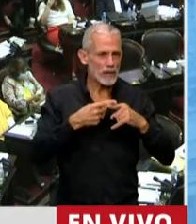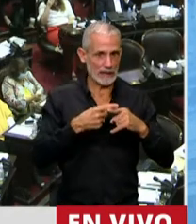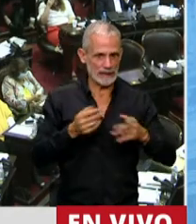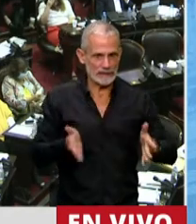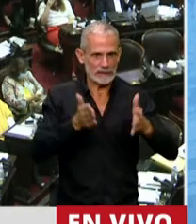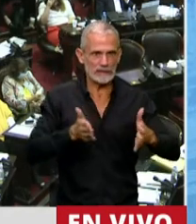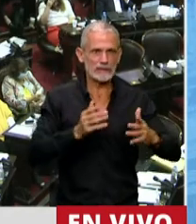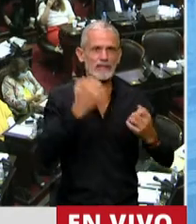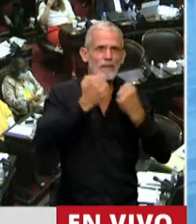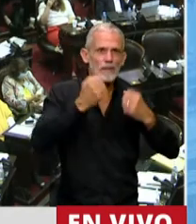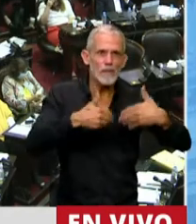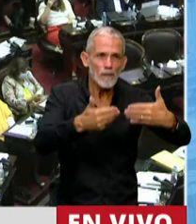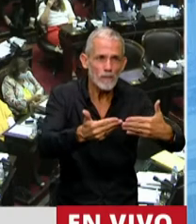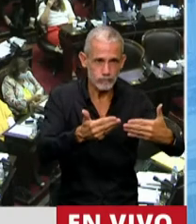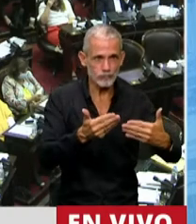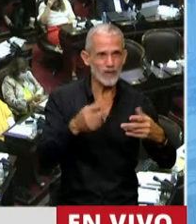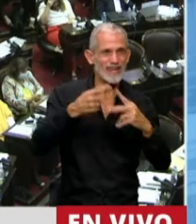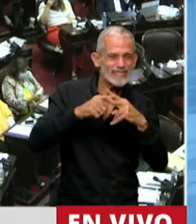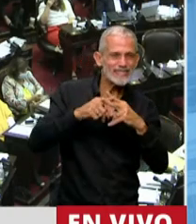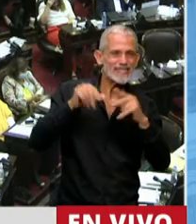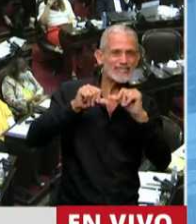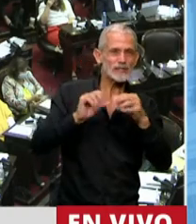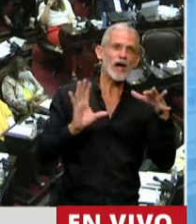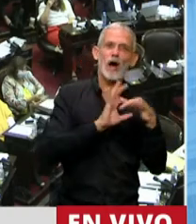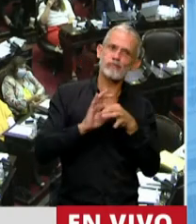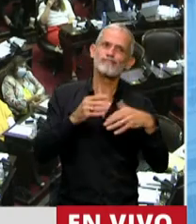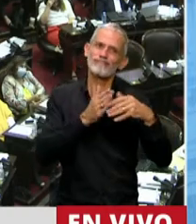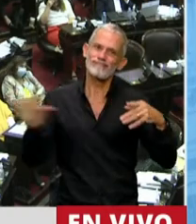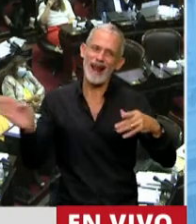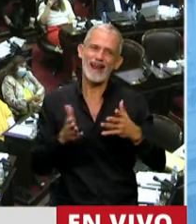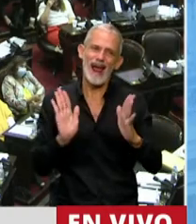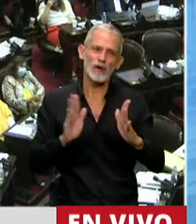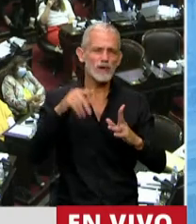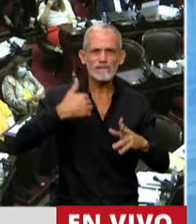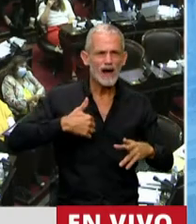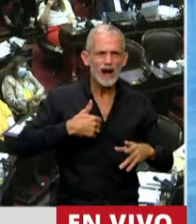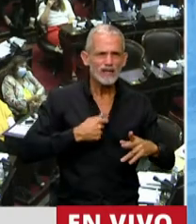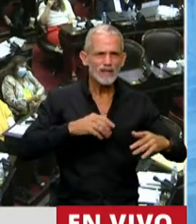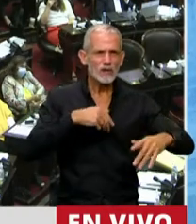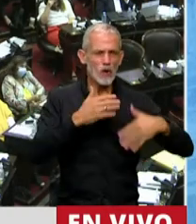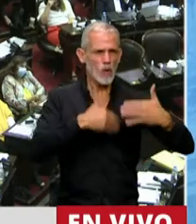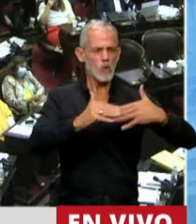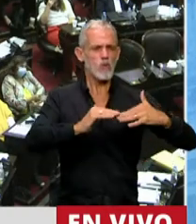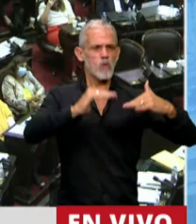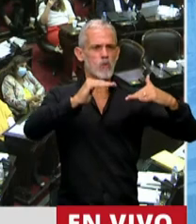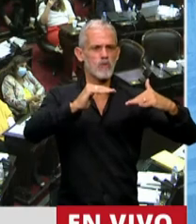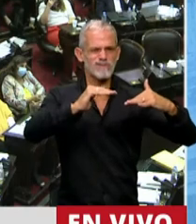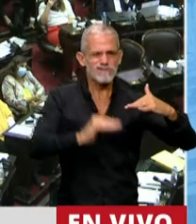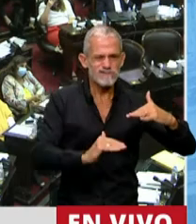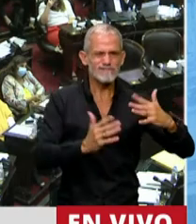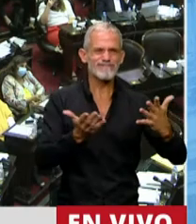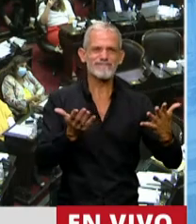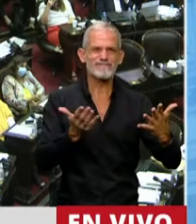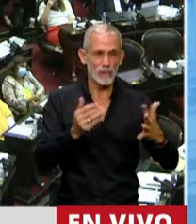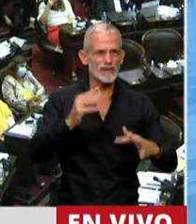se dé este crecimiento que es tan esquivo en la República Argentina. Yo les recuerdo a mis colegas